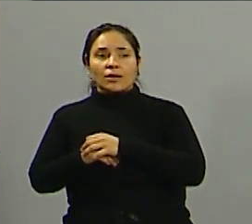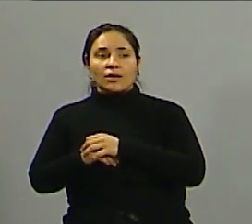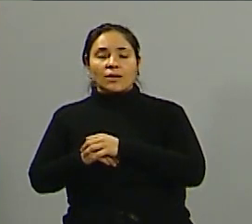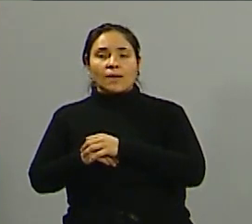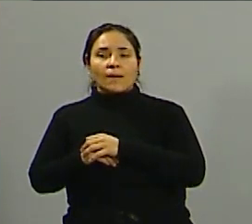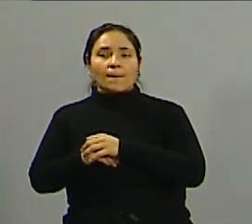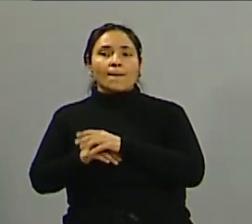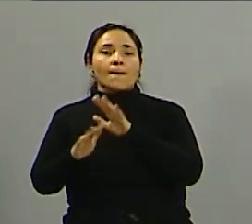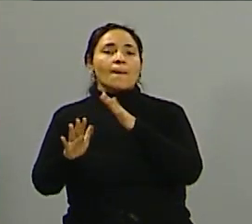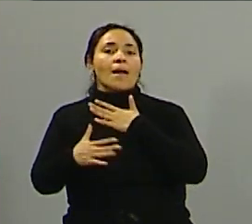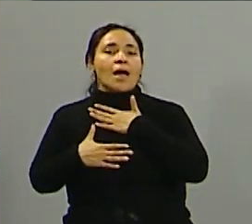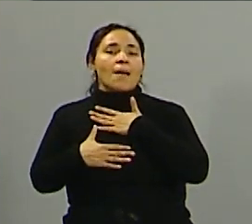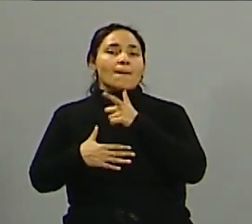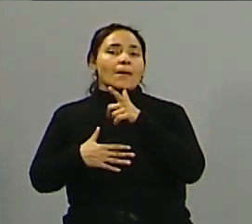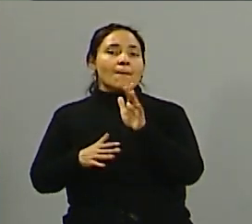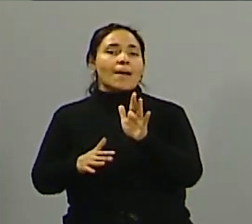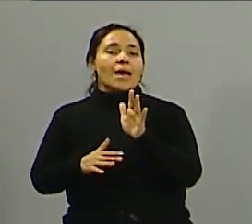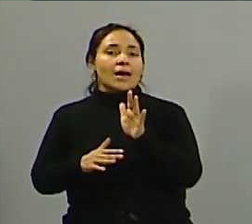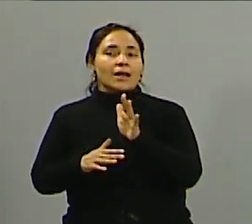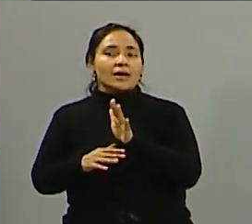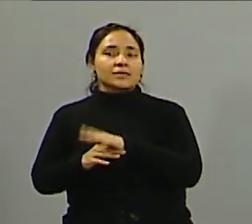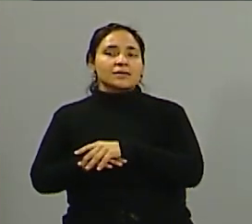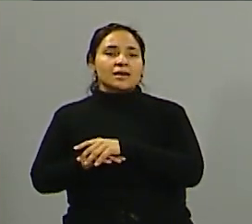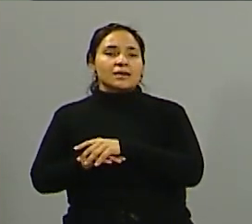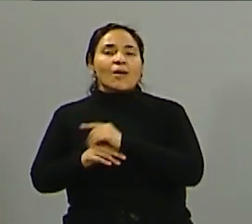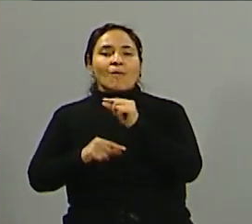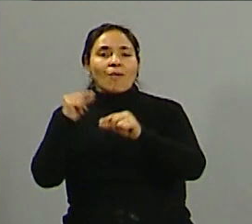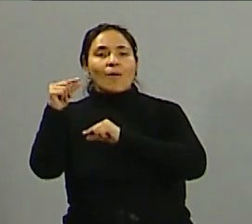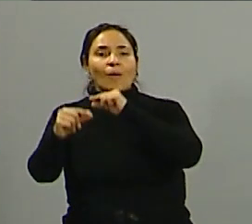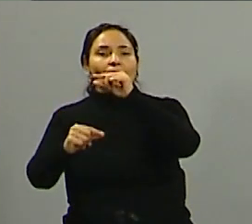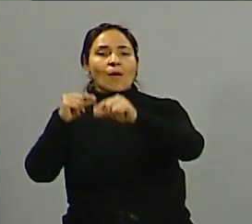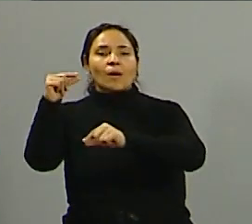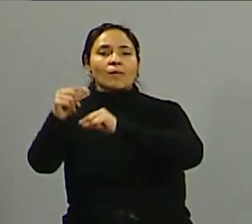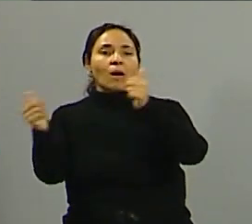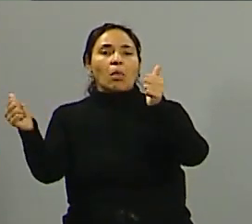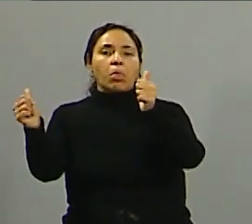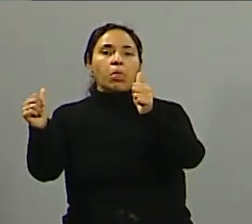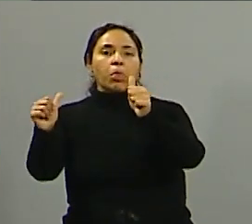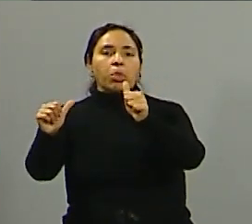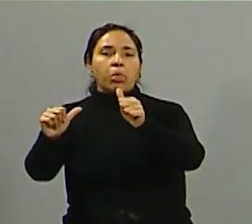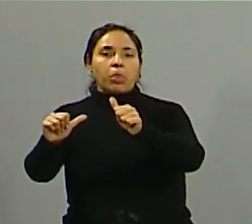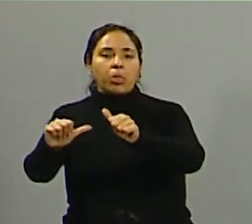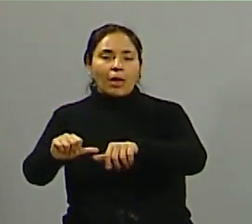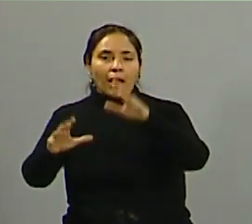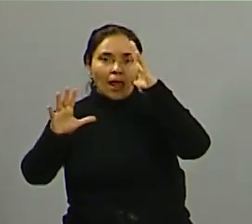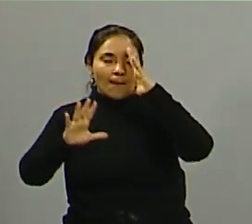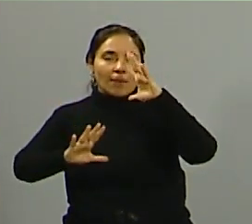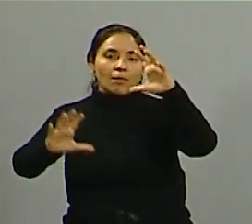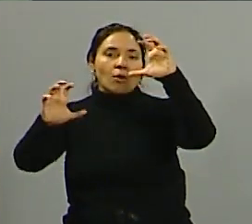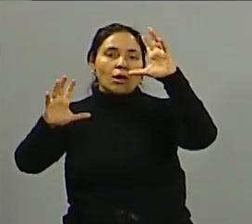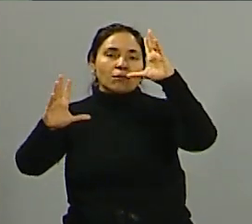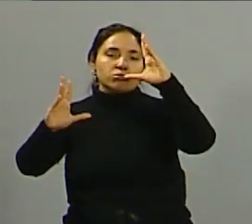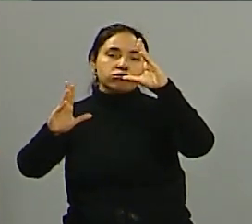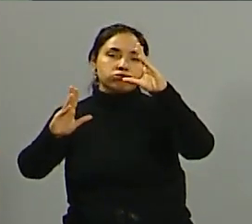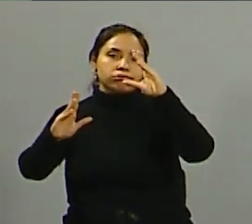que empieza a derrumbar o a romper esta memoria, ¿no?